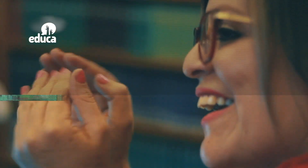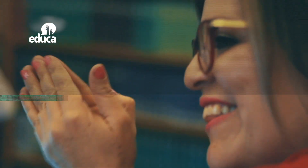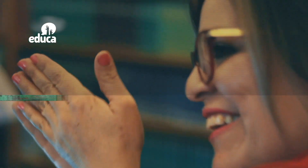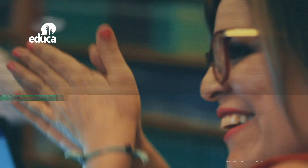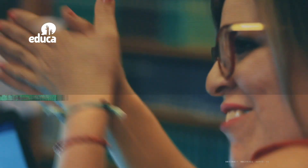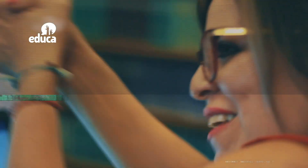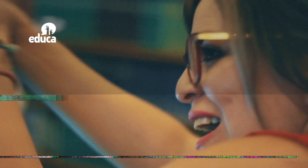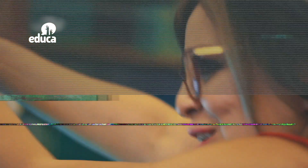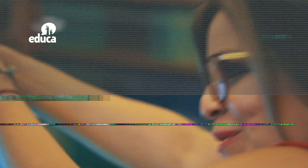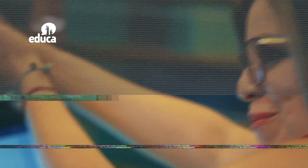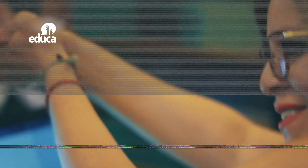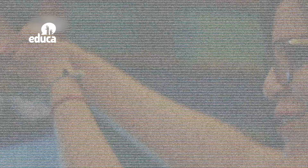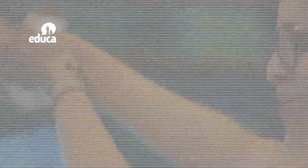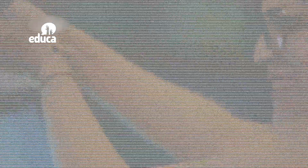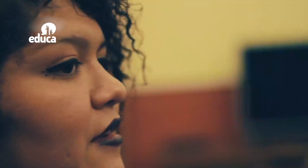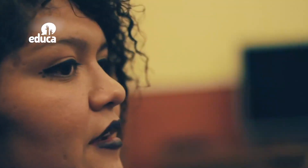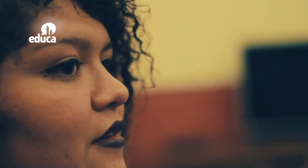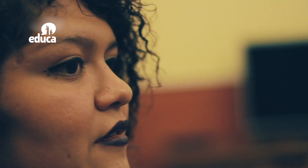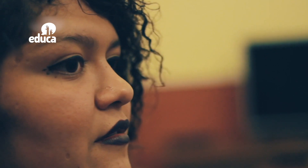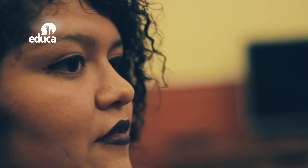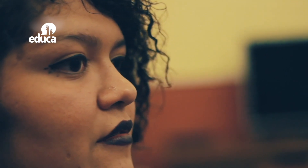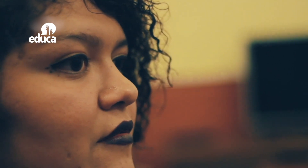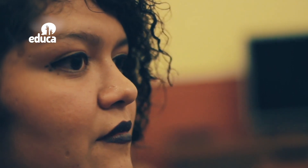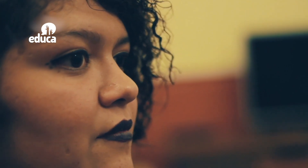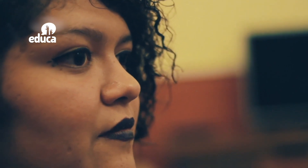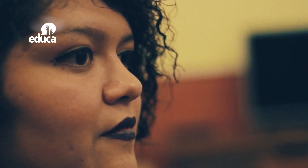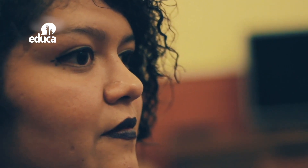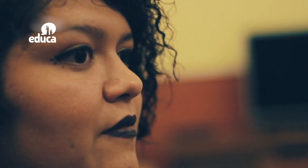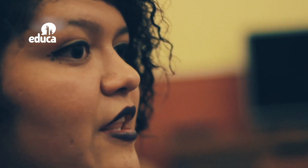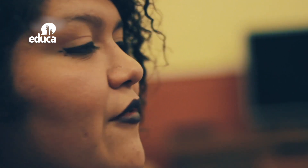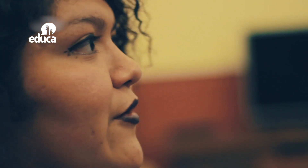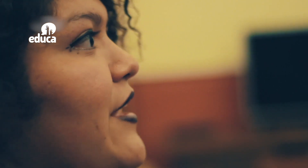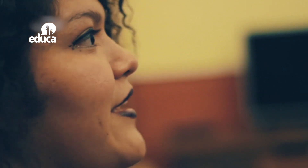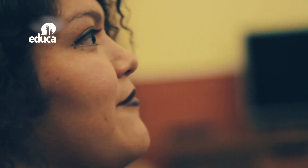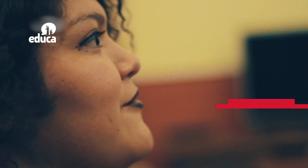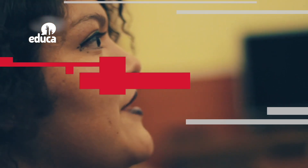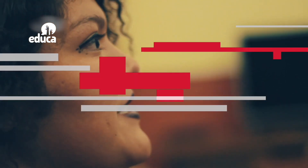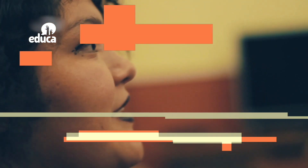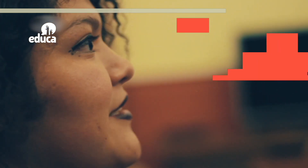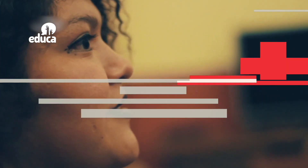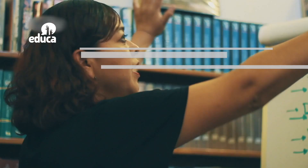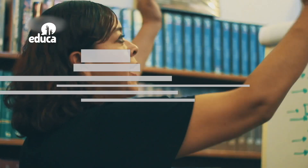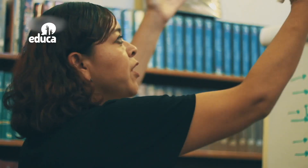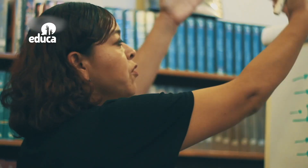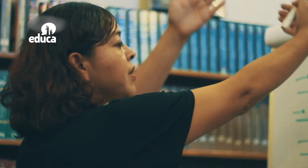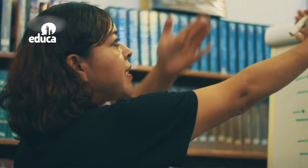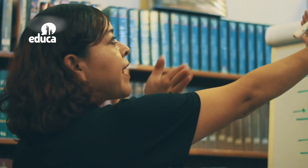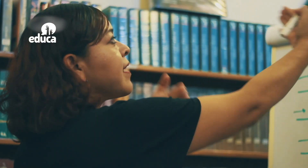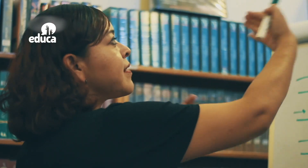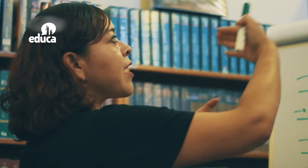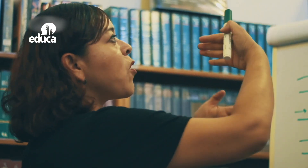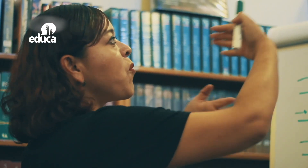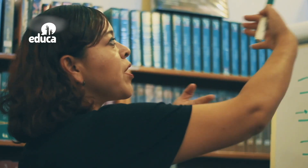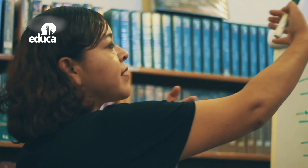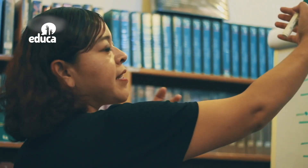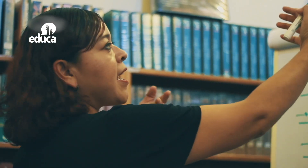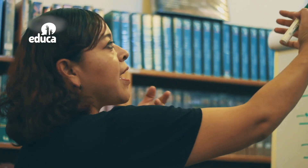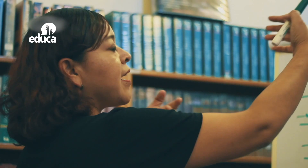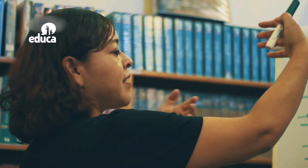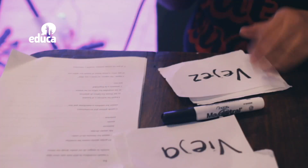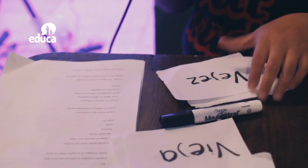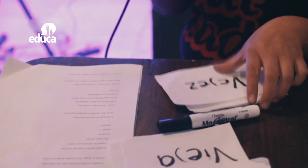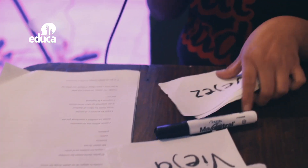Como mujer creadora tienes un doble reto. Una es todo el prejuicio que se carga siendo artista, por un